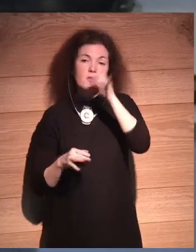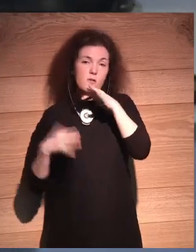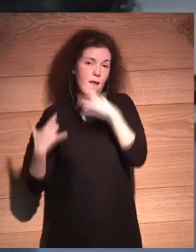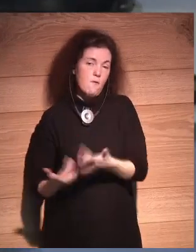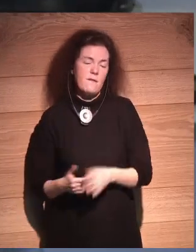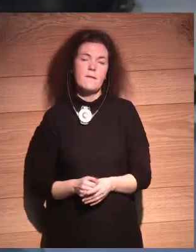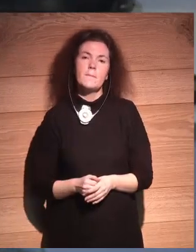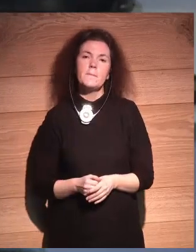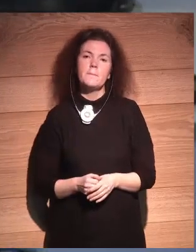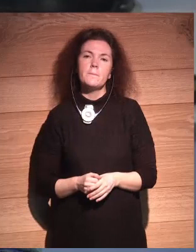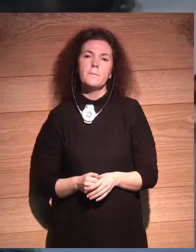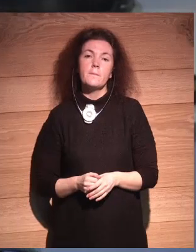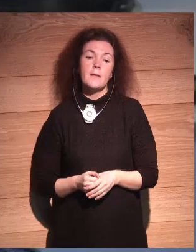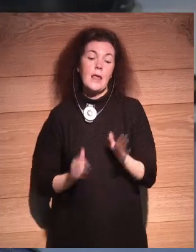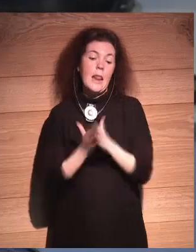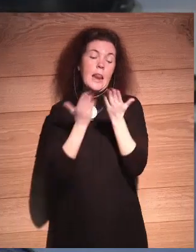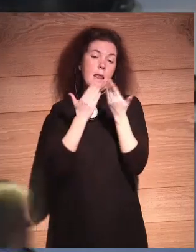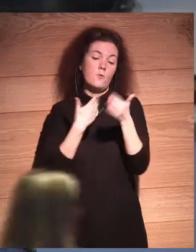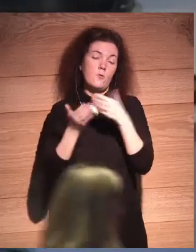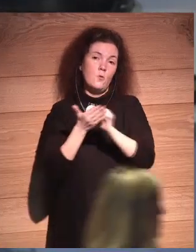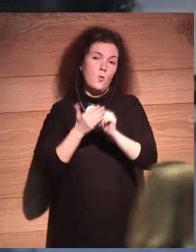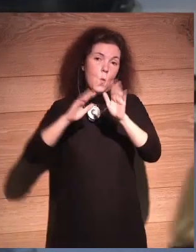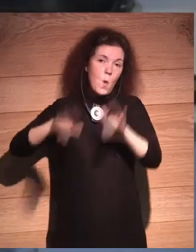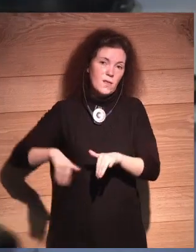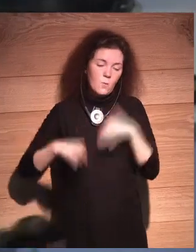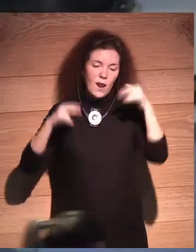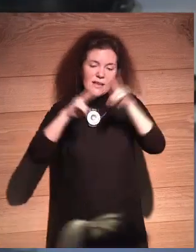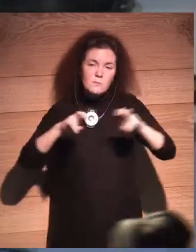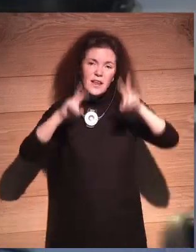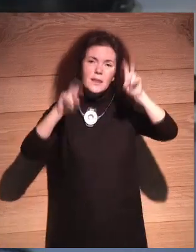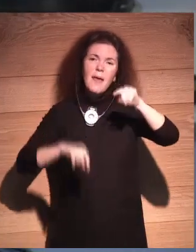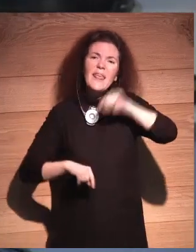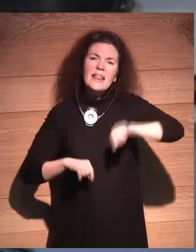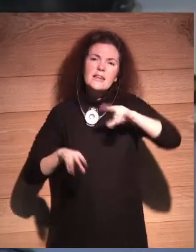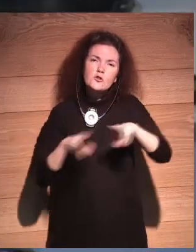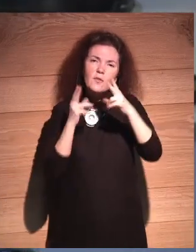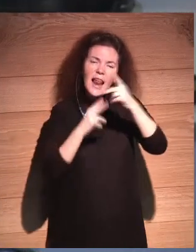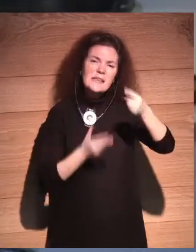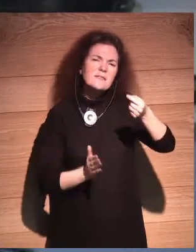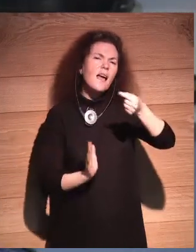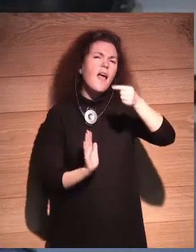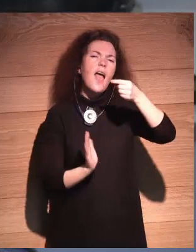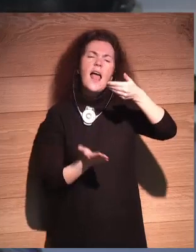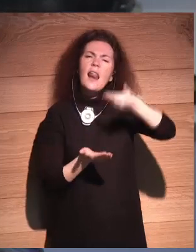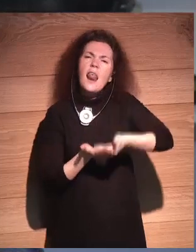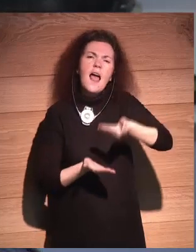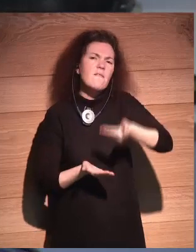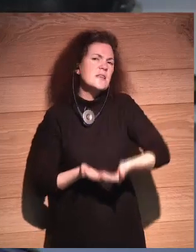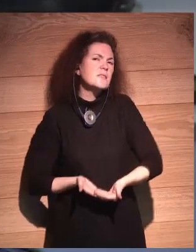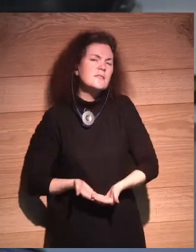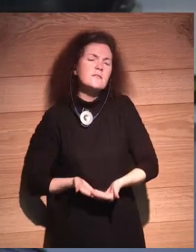presente. En su último libro explora las cuestiones éticas y sociales claves que